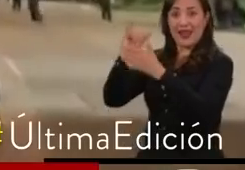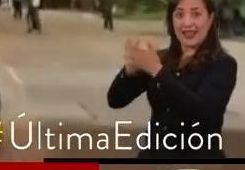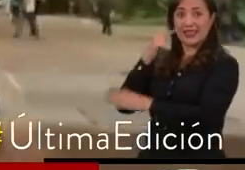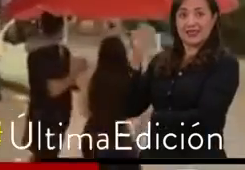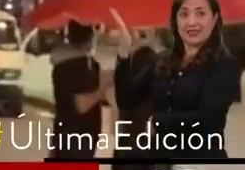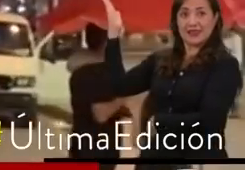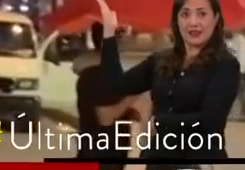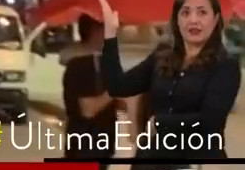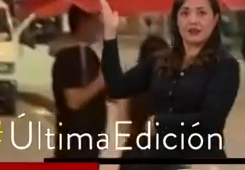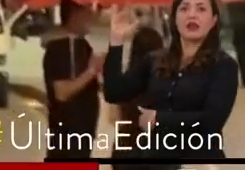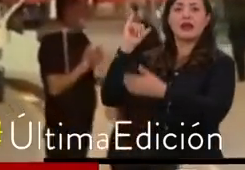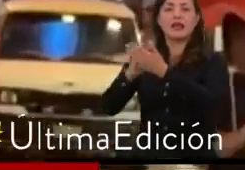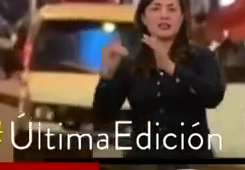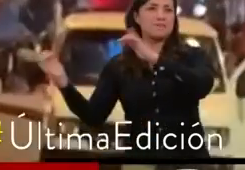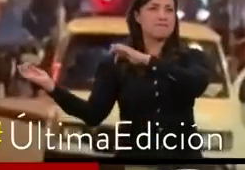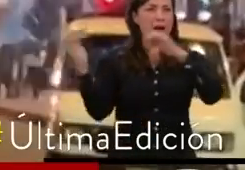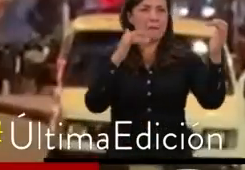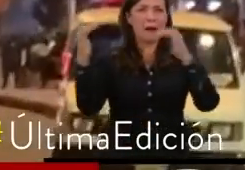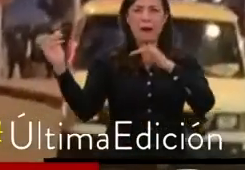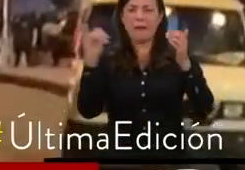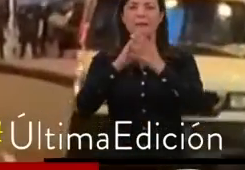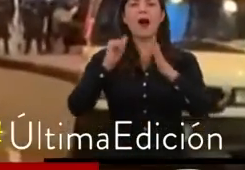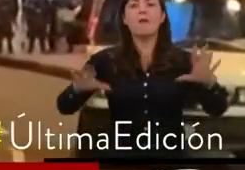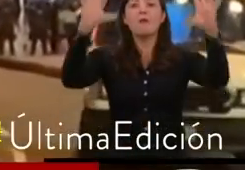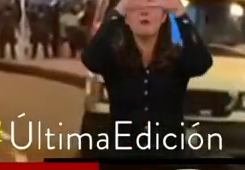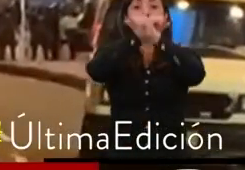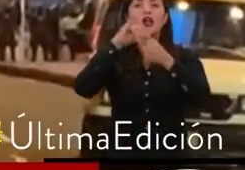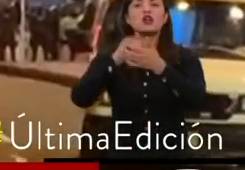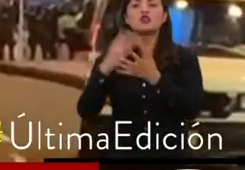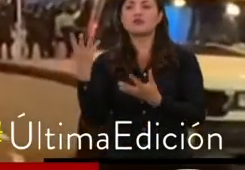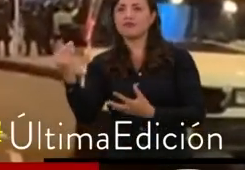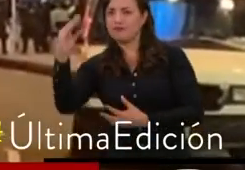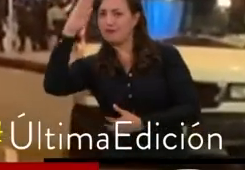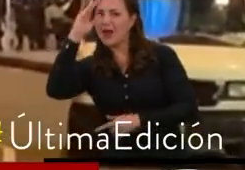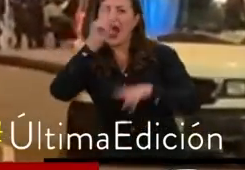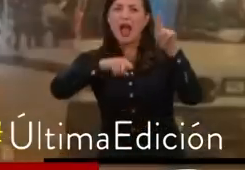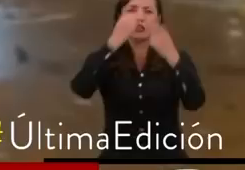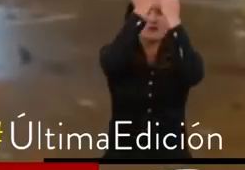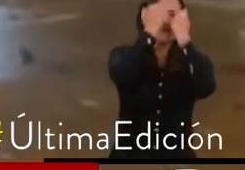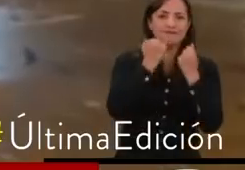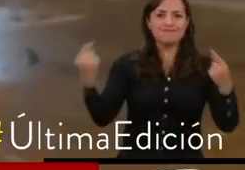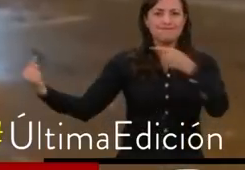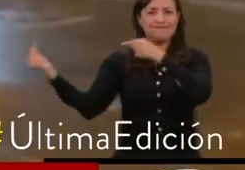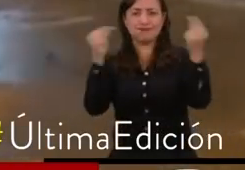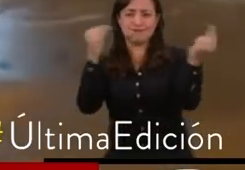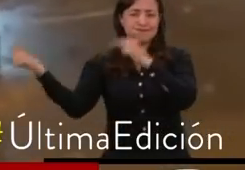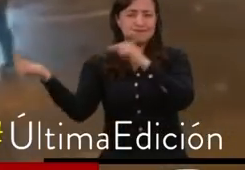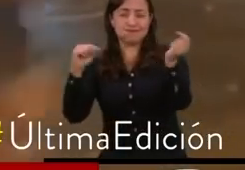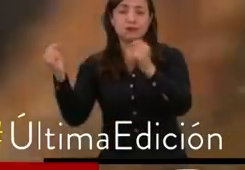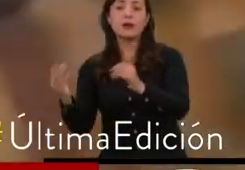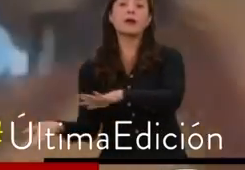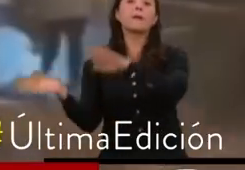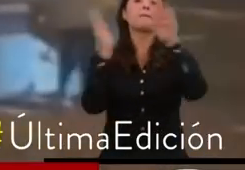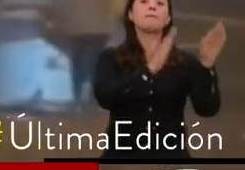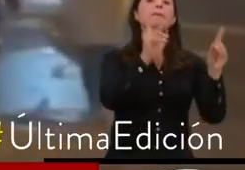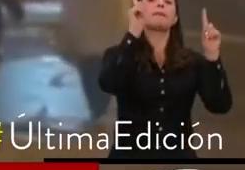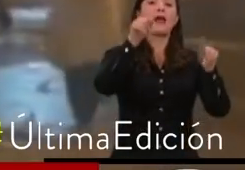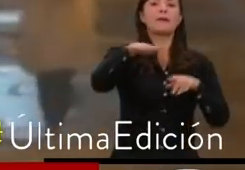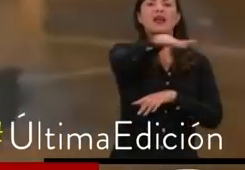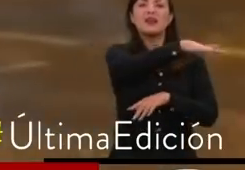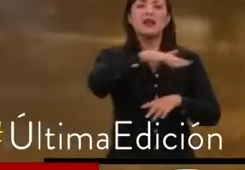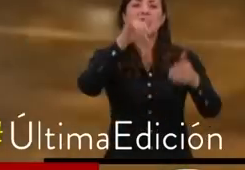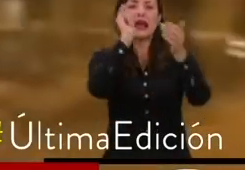presentado enfrentamientos en la noche entre la fuerza pública y algunos encapuchados. El segundo lugar que ha sido escenario